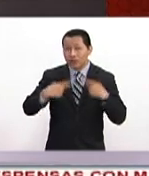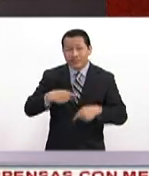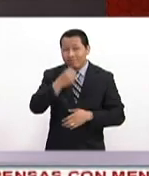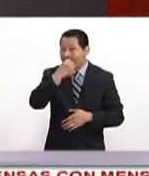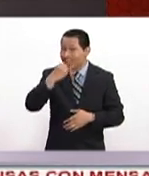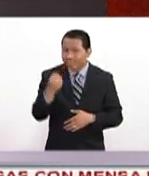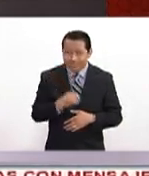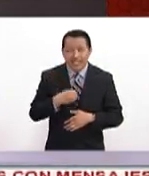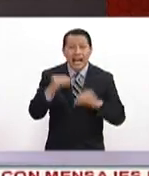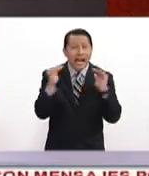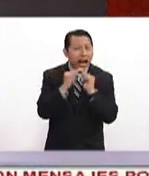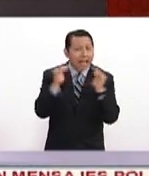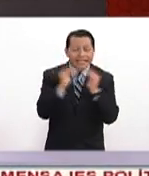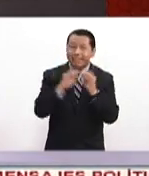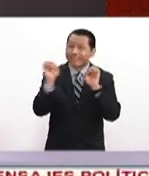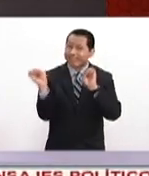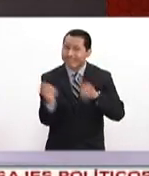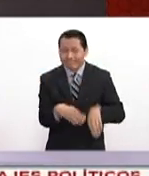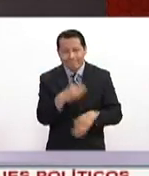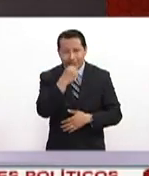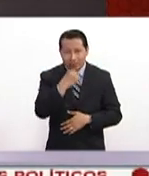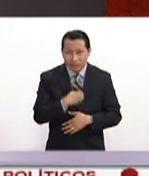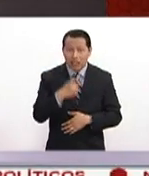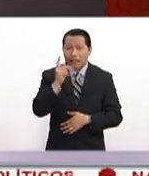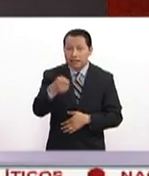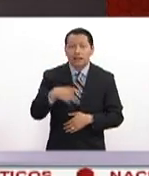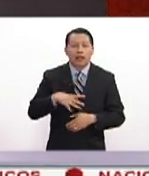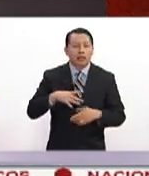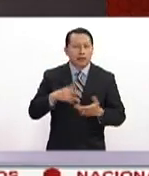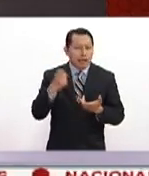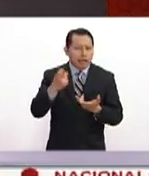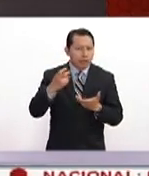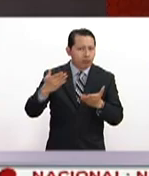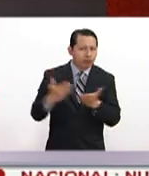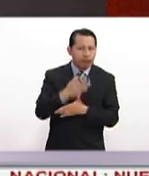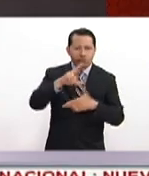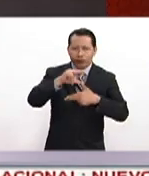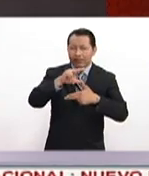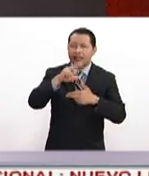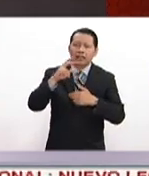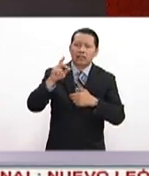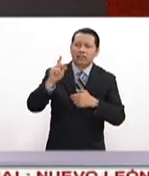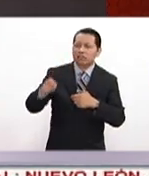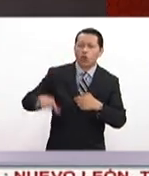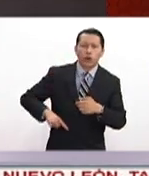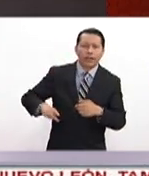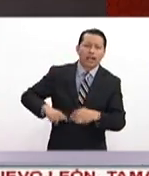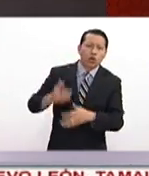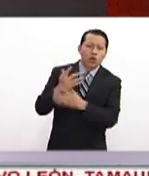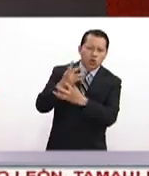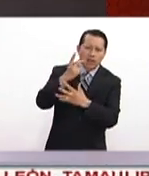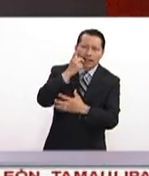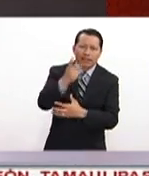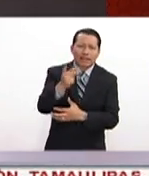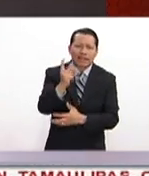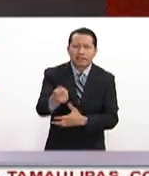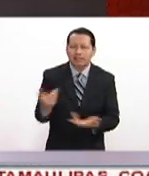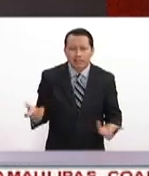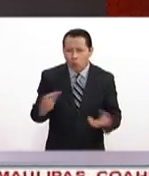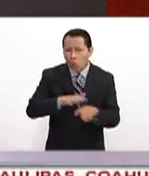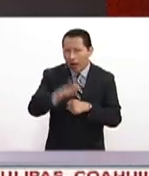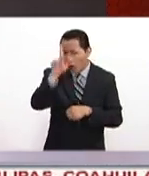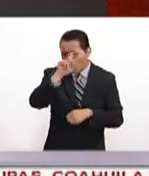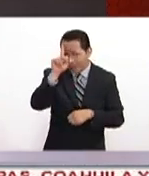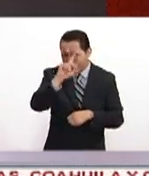ser desalojadas. Sobre el paso del fenómeno, ¿qué dicen las autoridades desde este momento? ¿Cuál es la